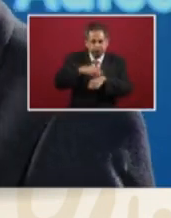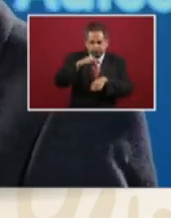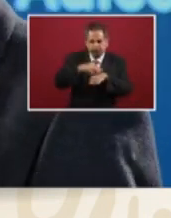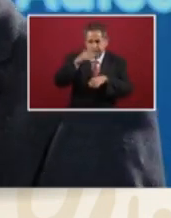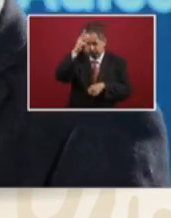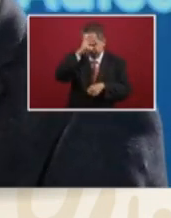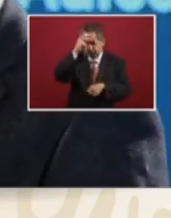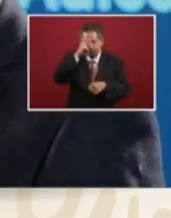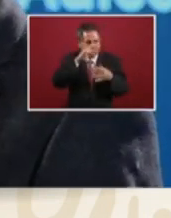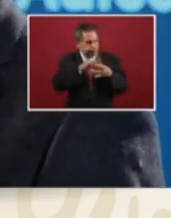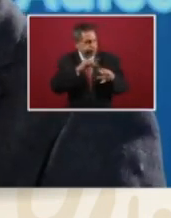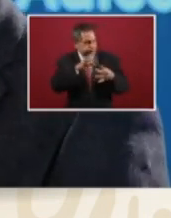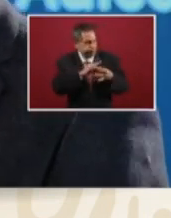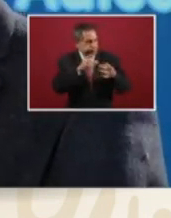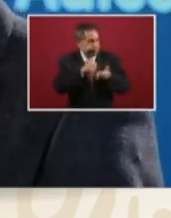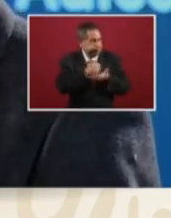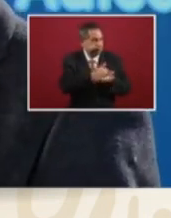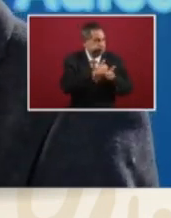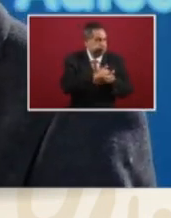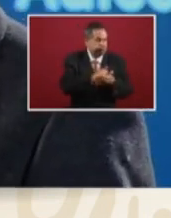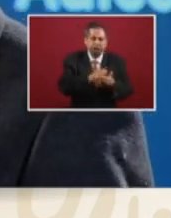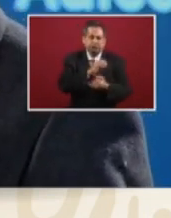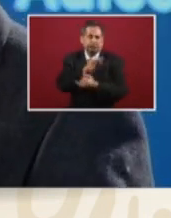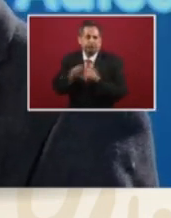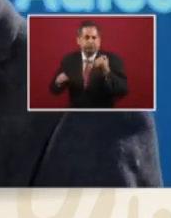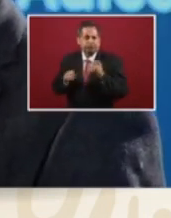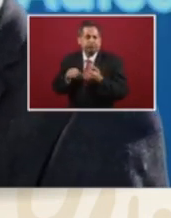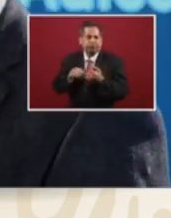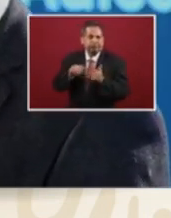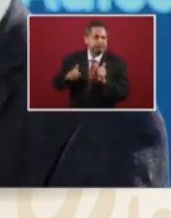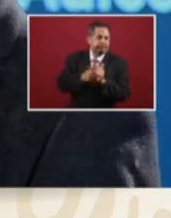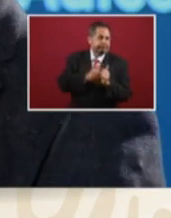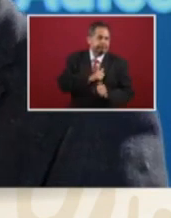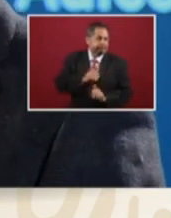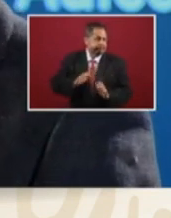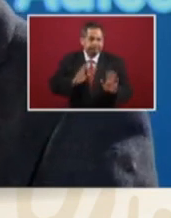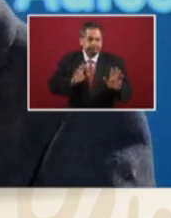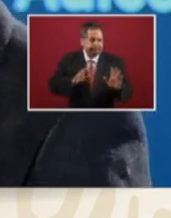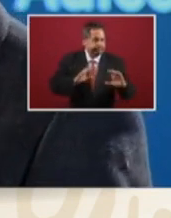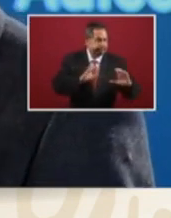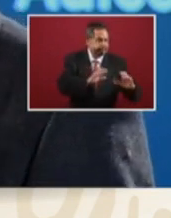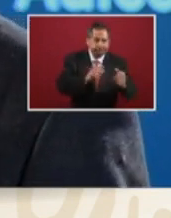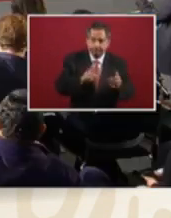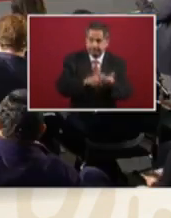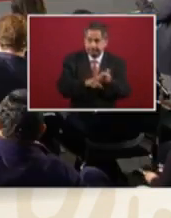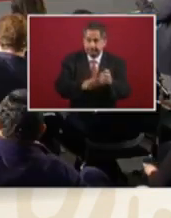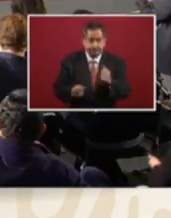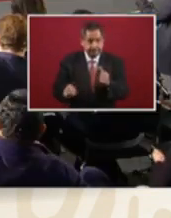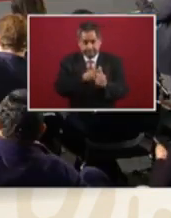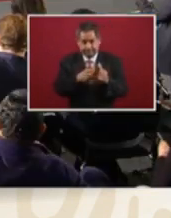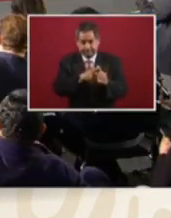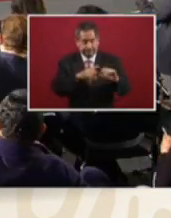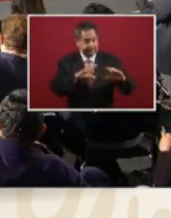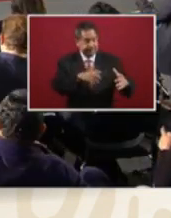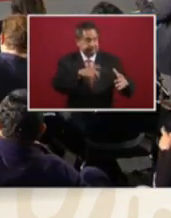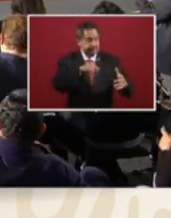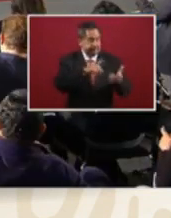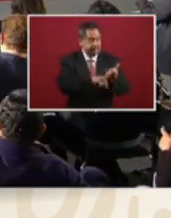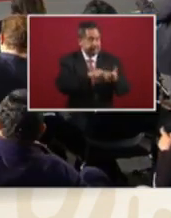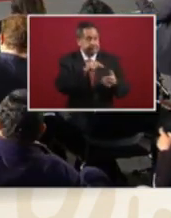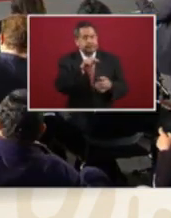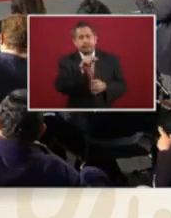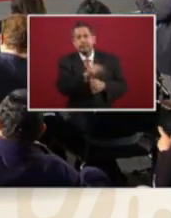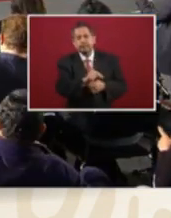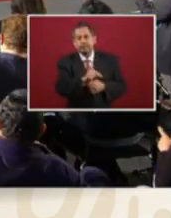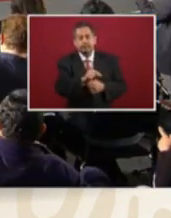médica, sea diseñada para ayudar a la población, y en ese sentido también hay un espacio para que se ejerza la fuerza pública,